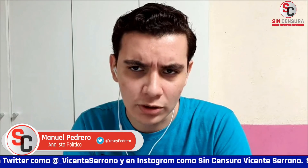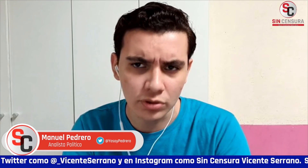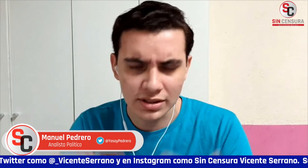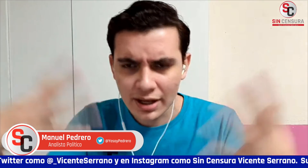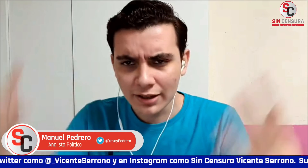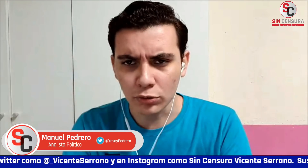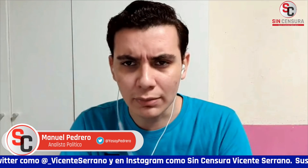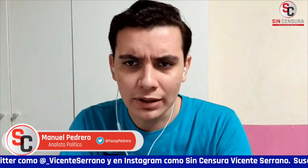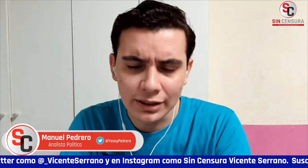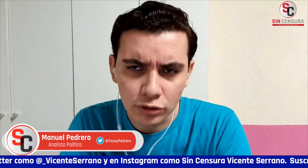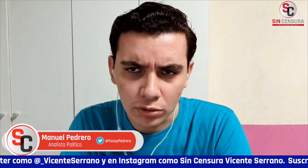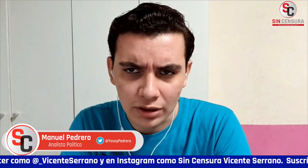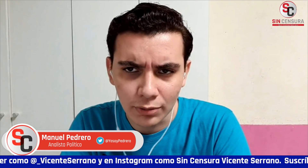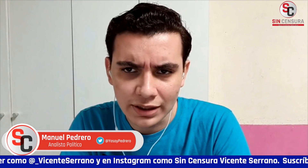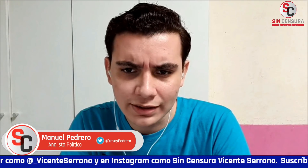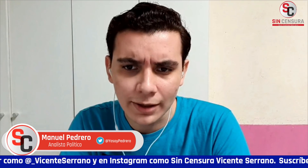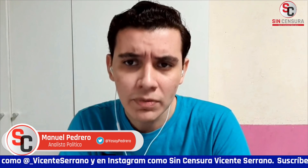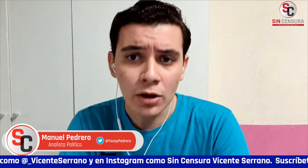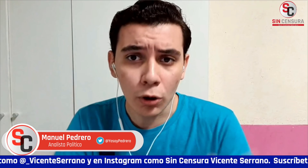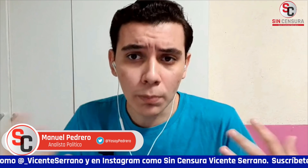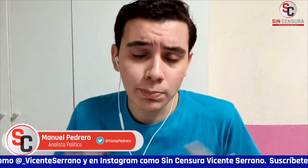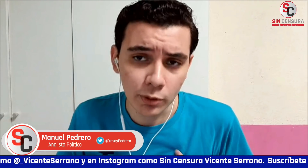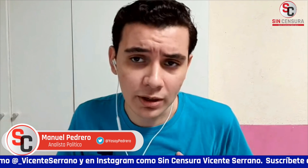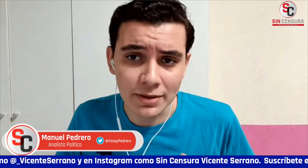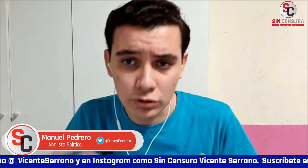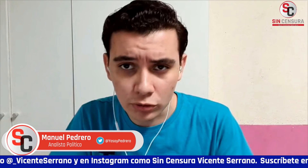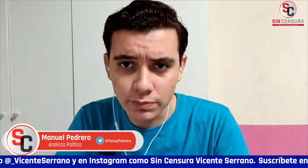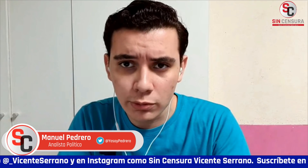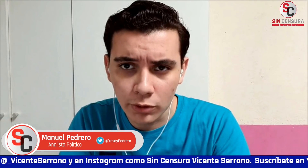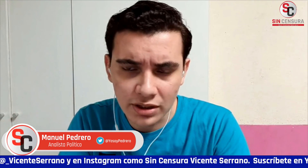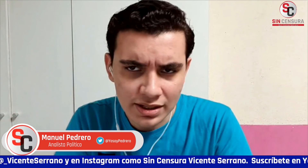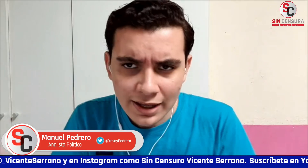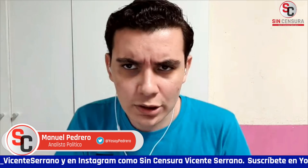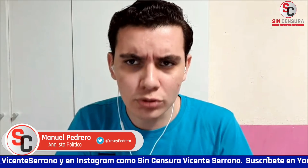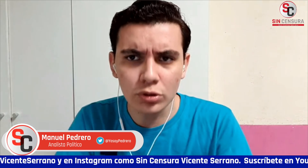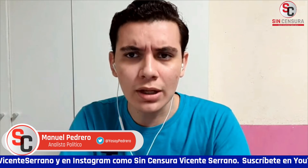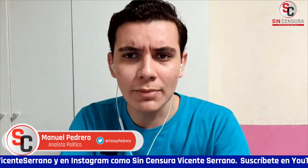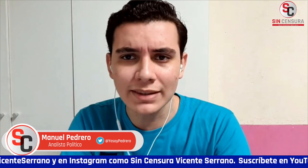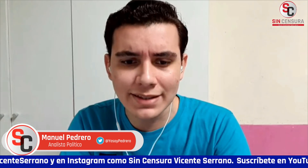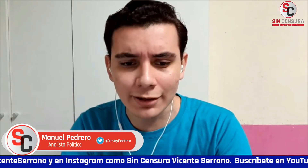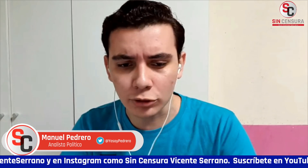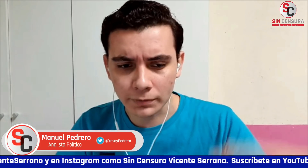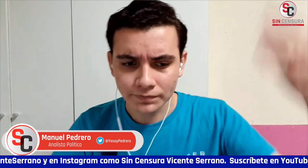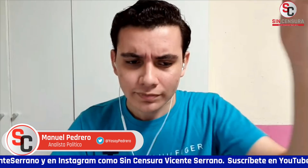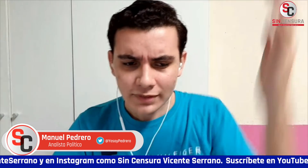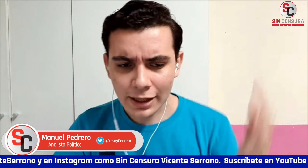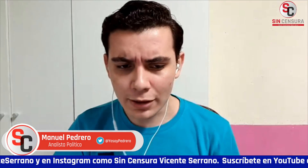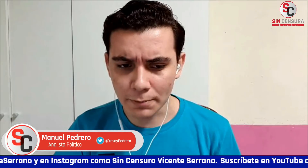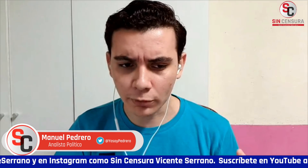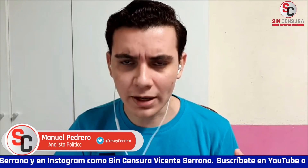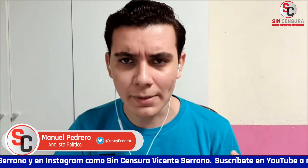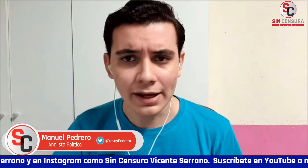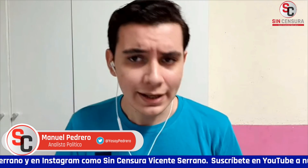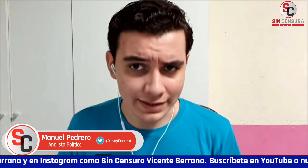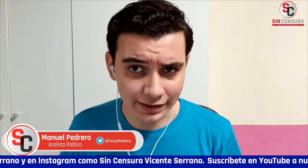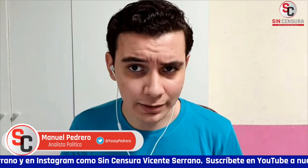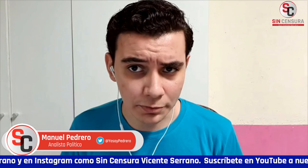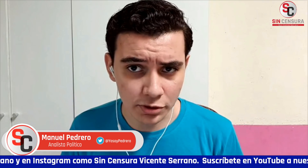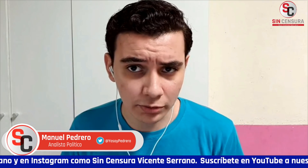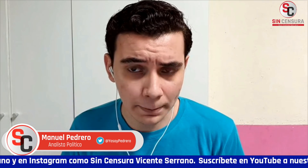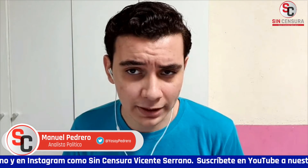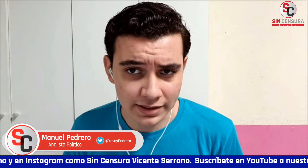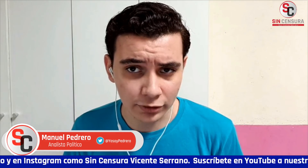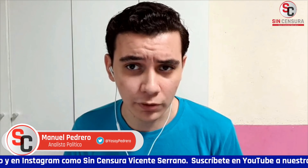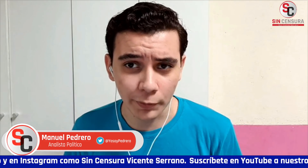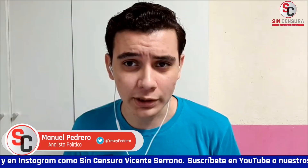adultos mayores, que un abuelito, que una abuelita, o problemas con los pulmones, y esto es totalmente cierto. El problema es que tenemos